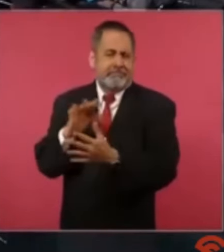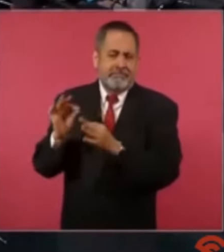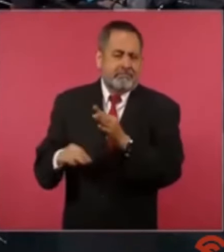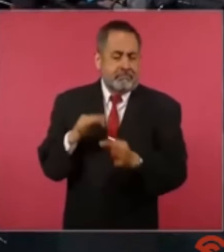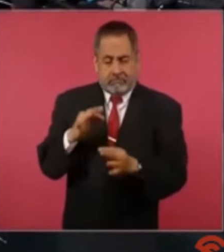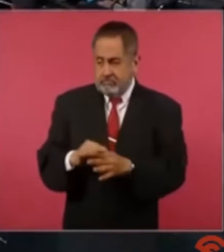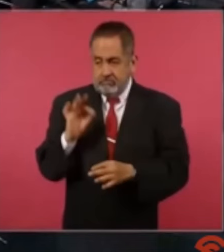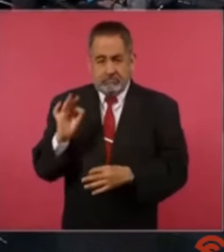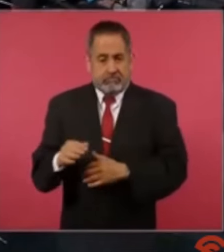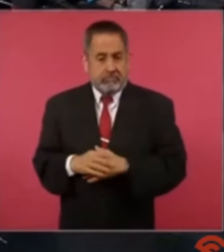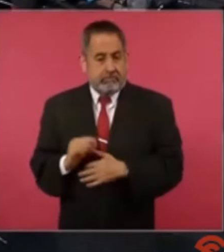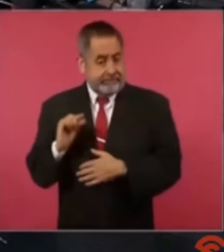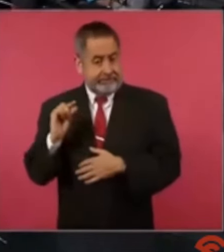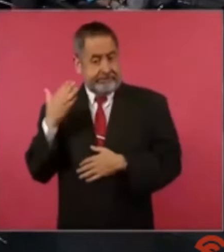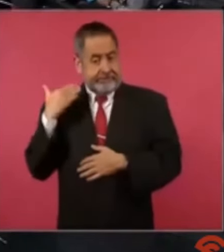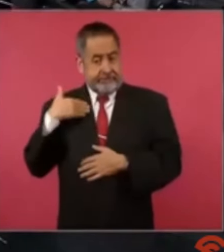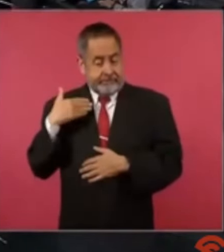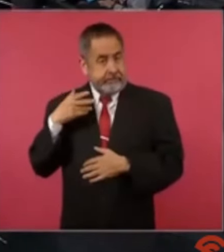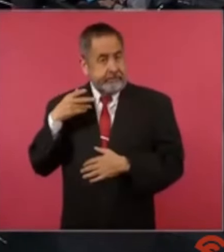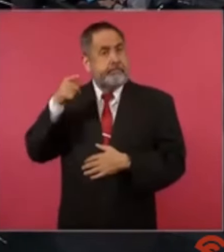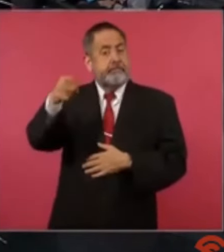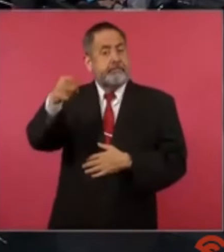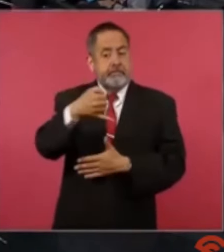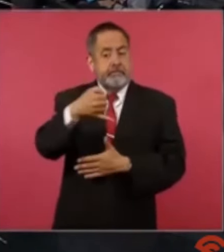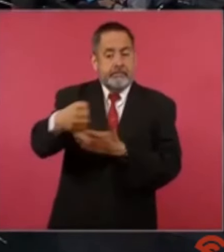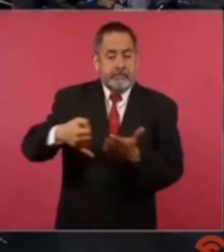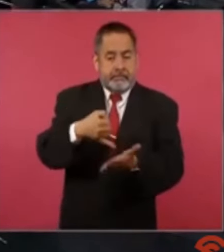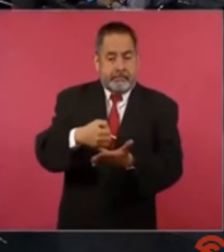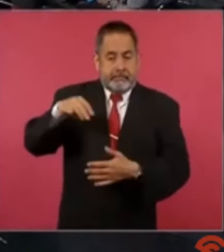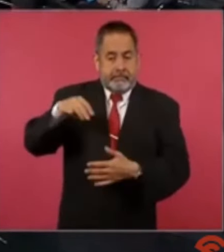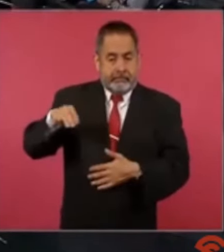definitivo. Acabamos de ir a las Islas Marías